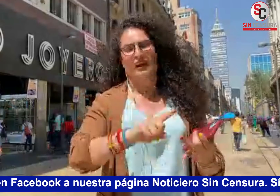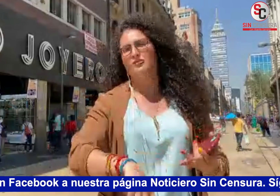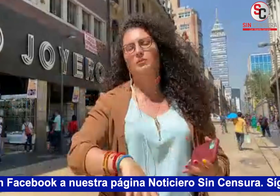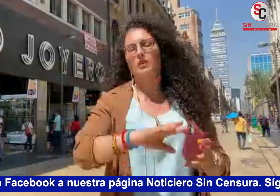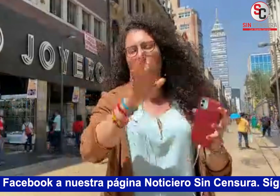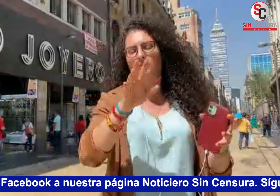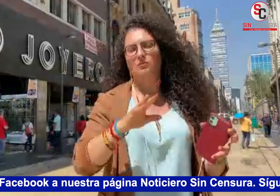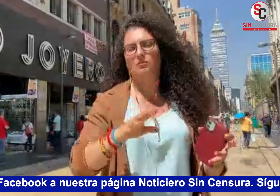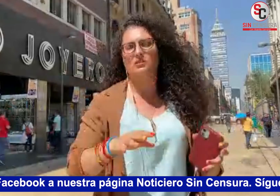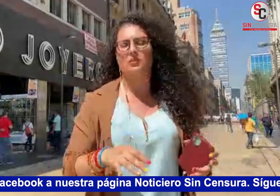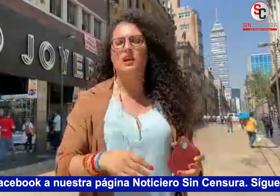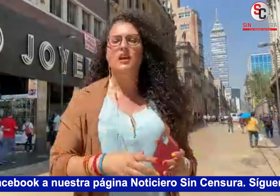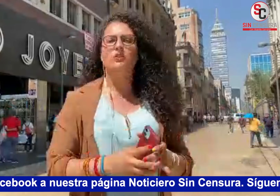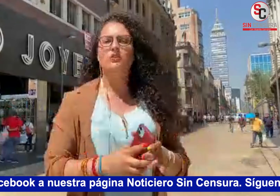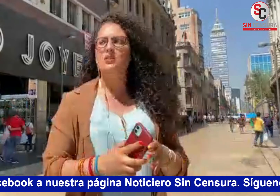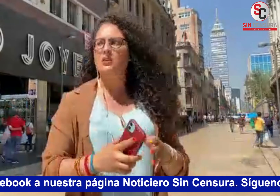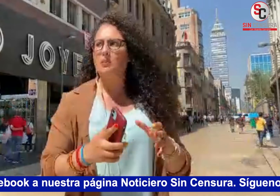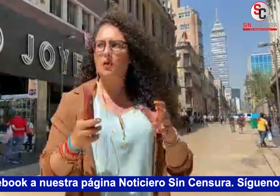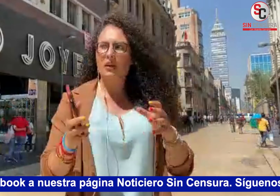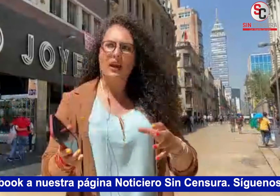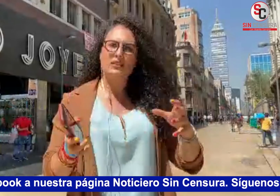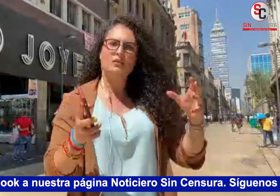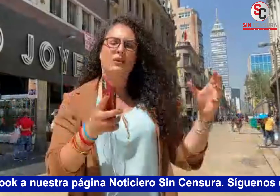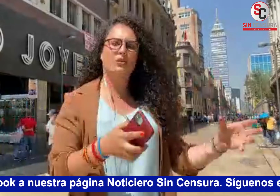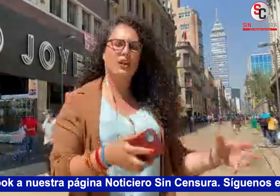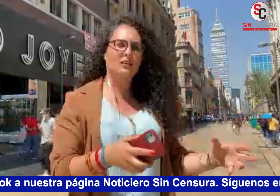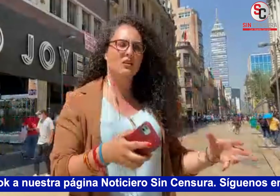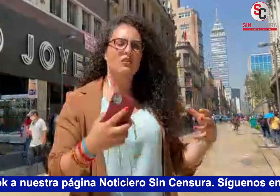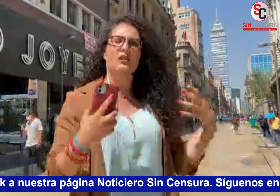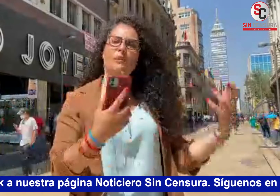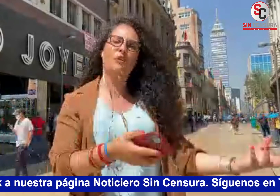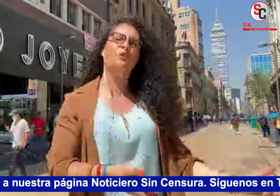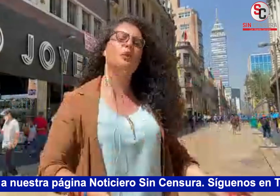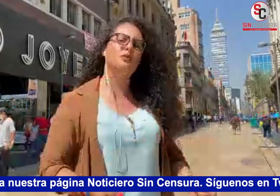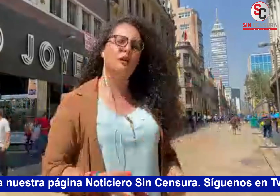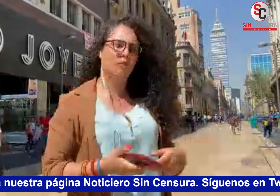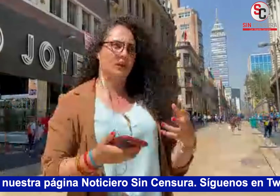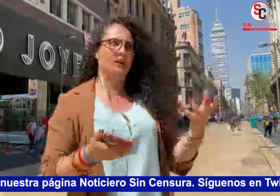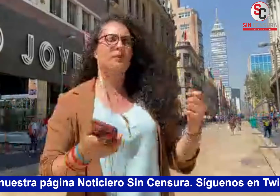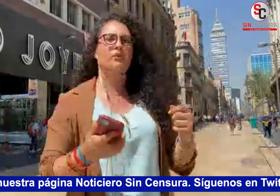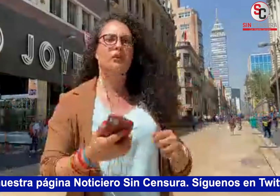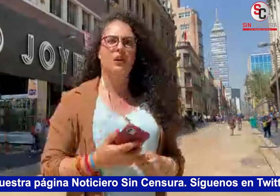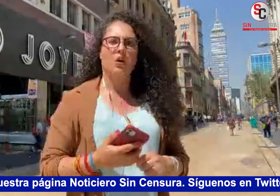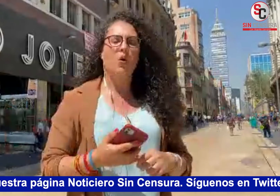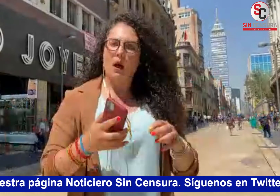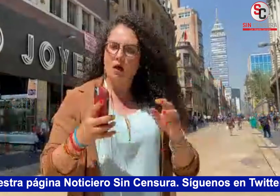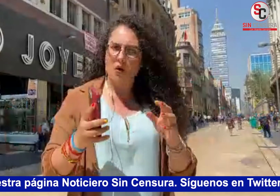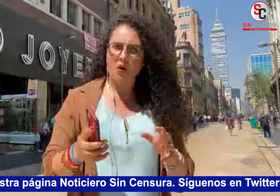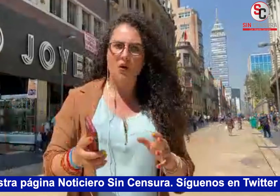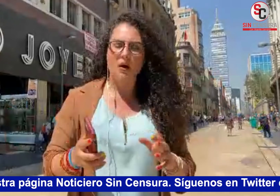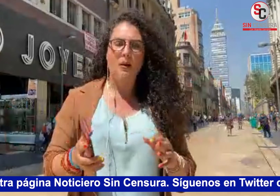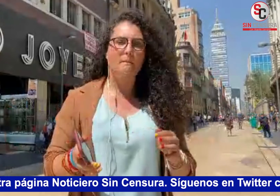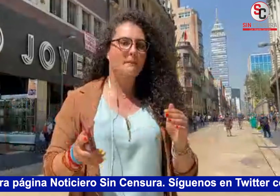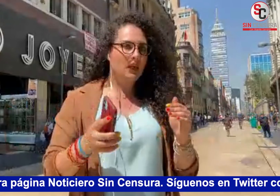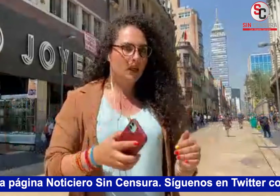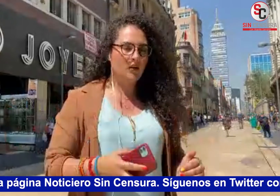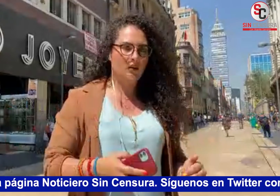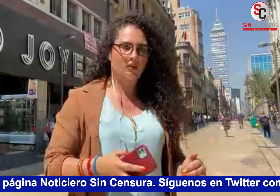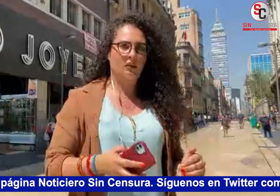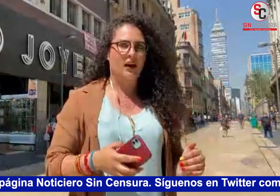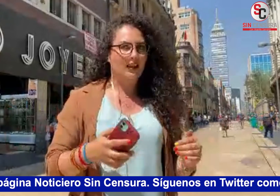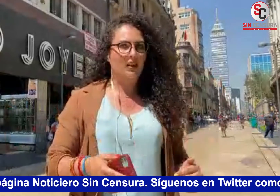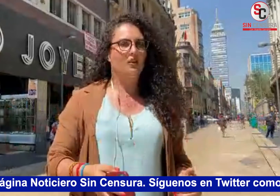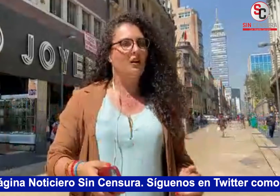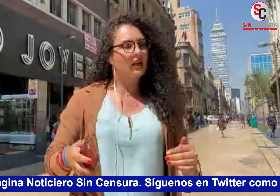Mauleón, Krause, bueno, ya sabemos, los mismos siempre. Entonces, ¿por qué a estas personas no se les pide congruencia? Por ejemplo, ojo,